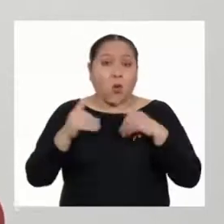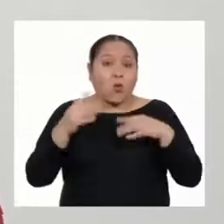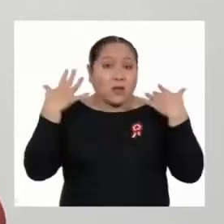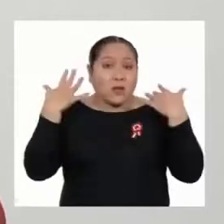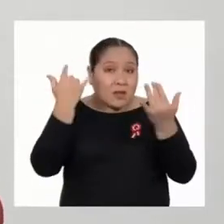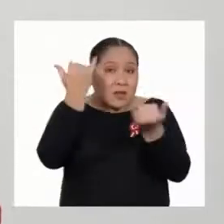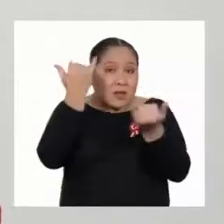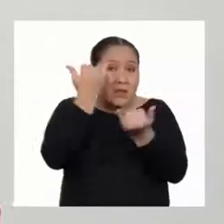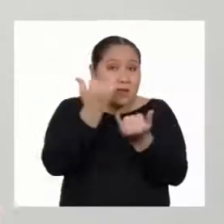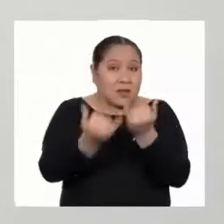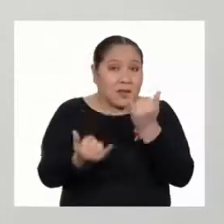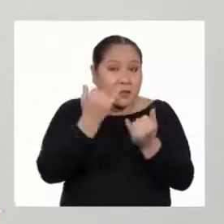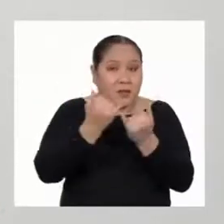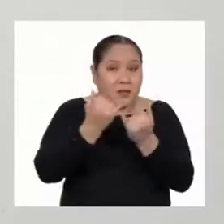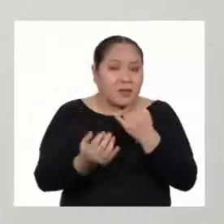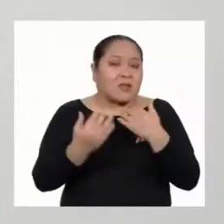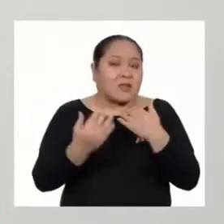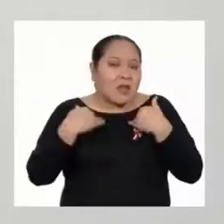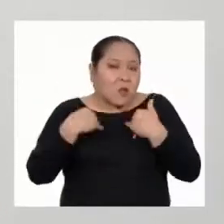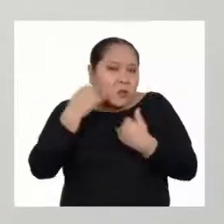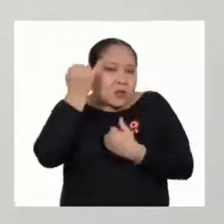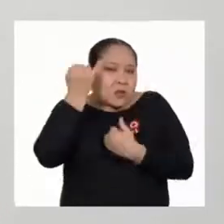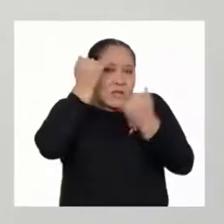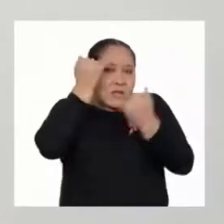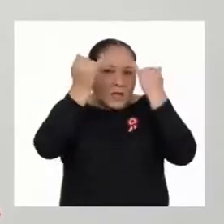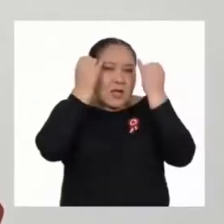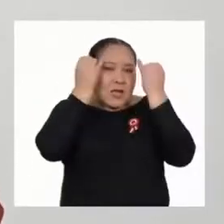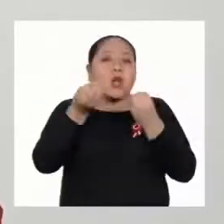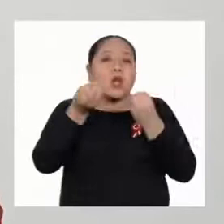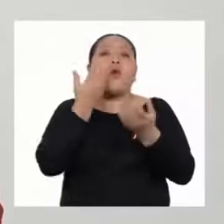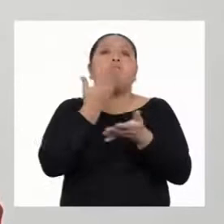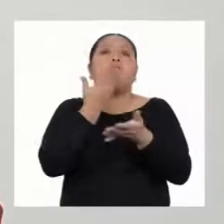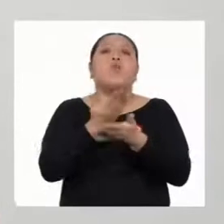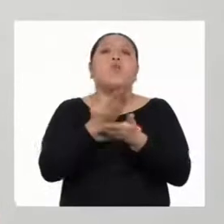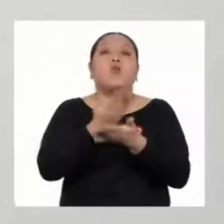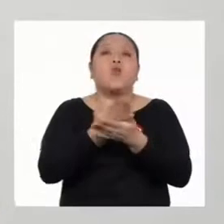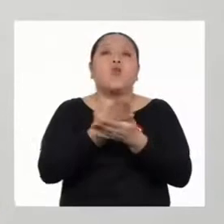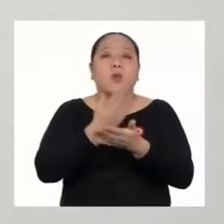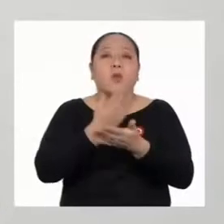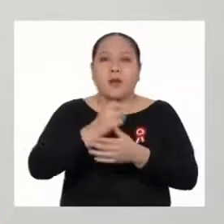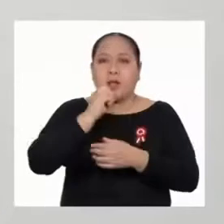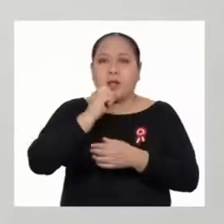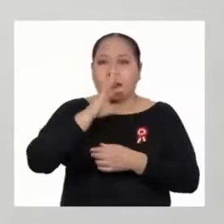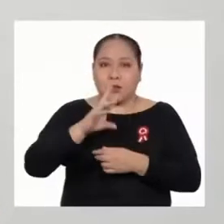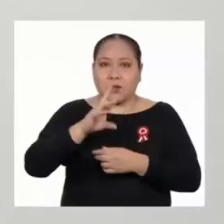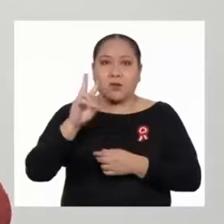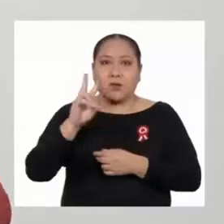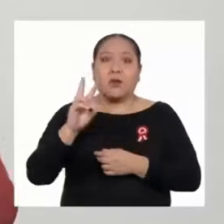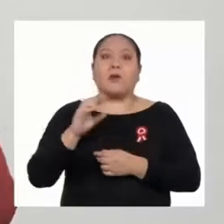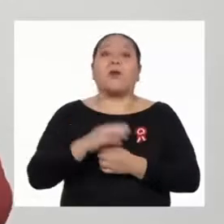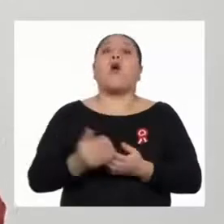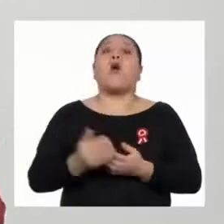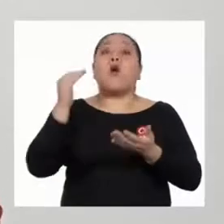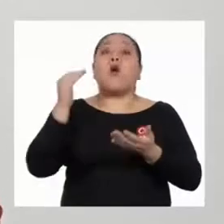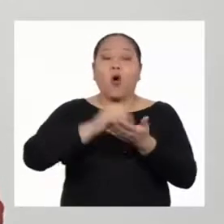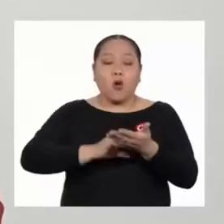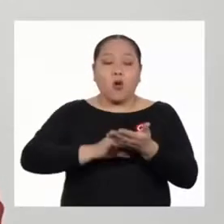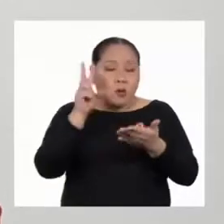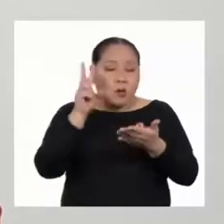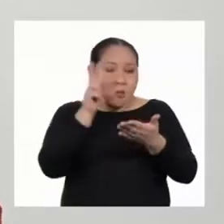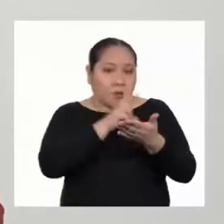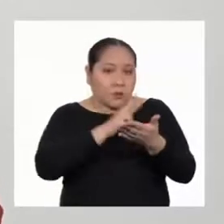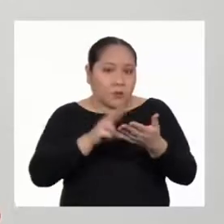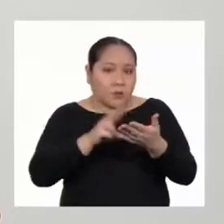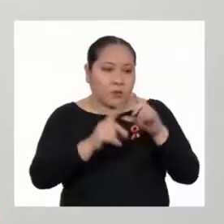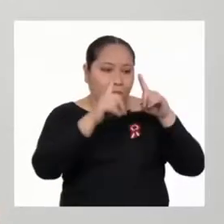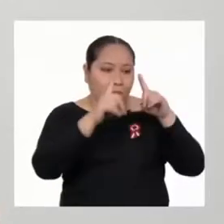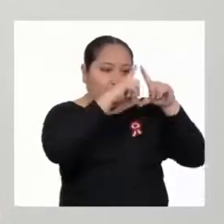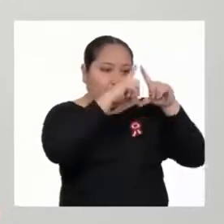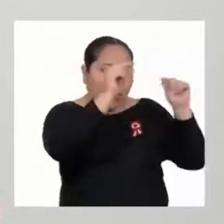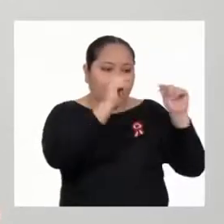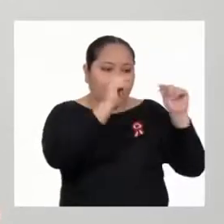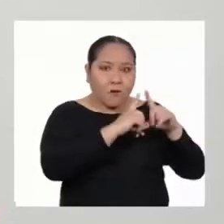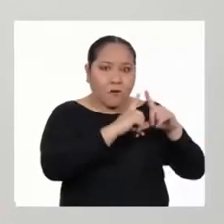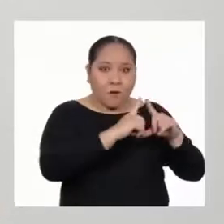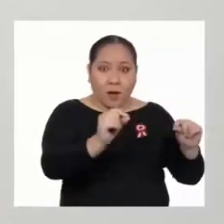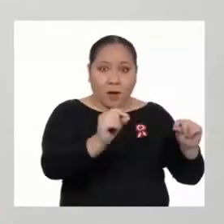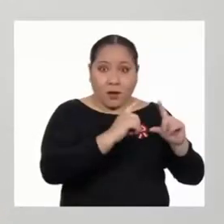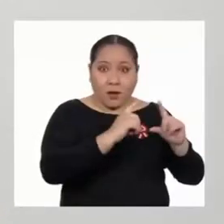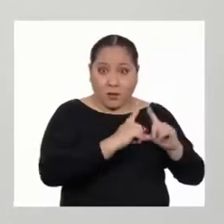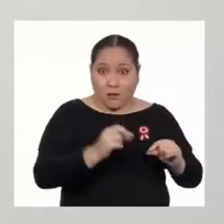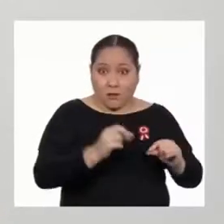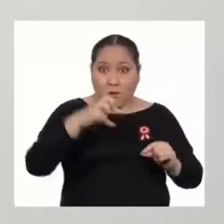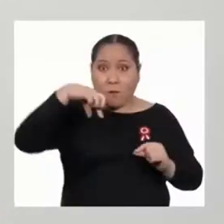creo que tendremos algunas ideas. Hagamos una segunda lectura, esta vez párrafo por párrafo